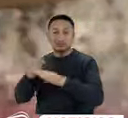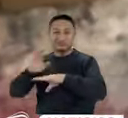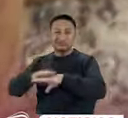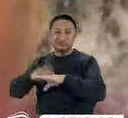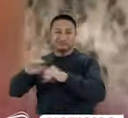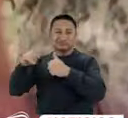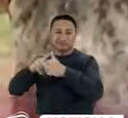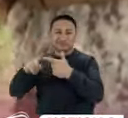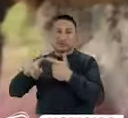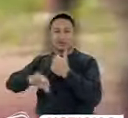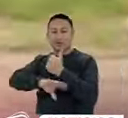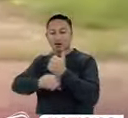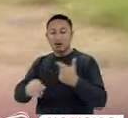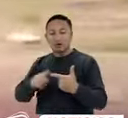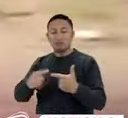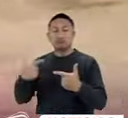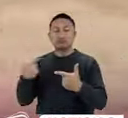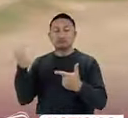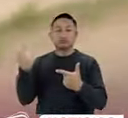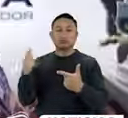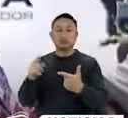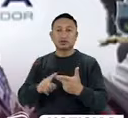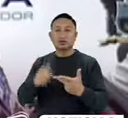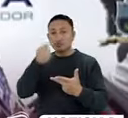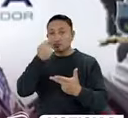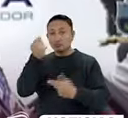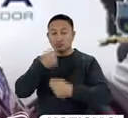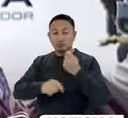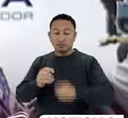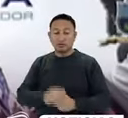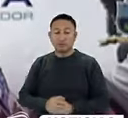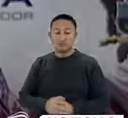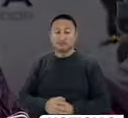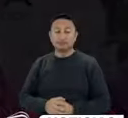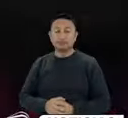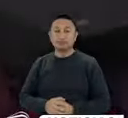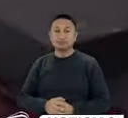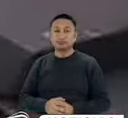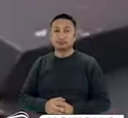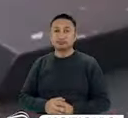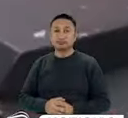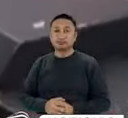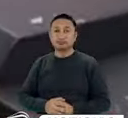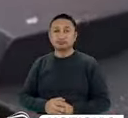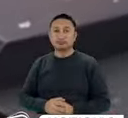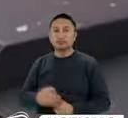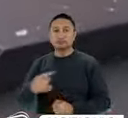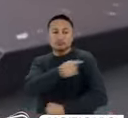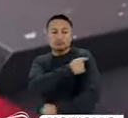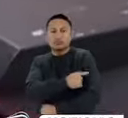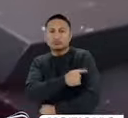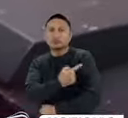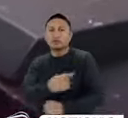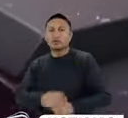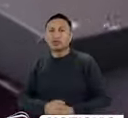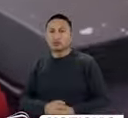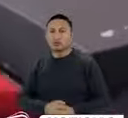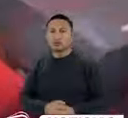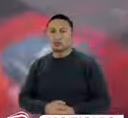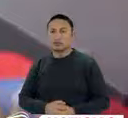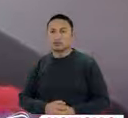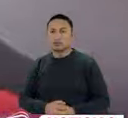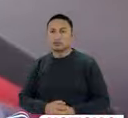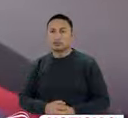delitos como robo, tenencia de armas, tráfico de sustancias sujetas a fiscalización. ¿Qué significan esos tatuajes? Estoy aquí, Tigre,